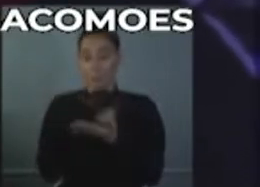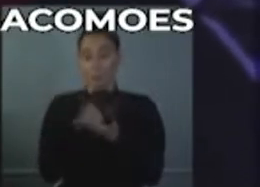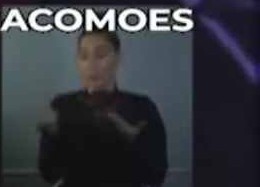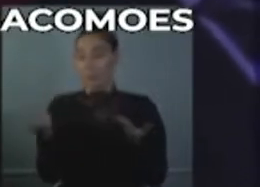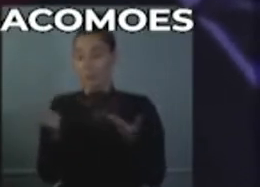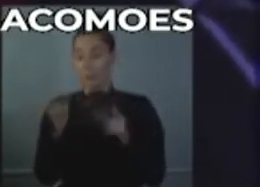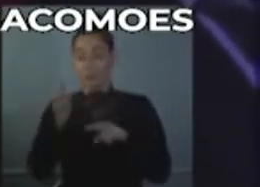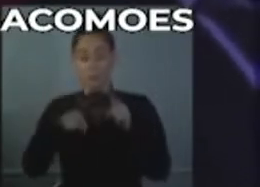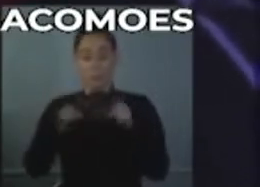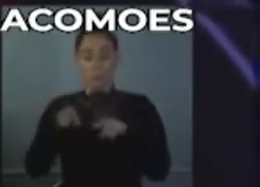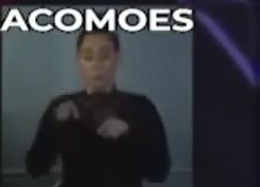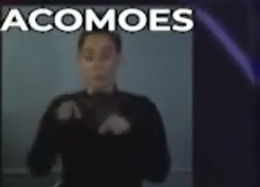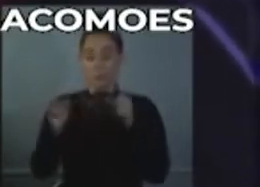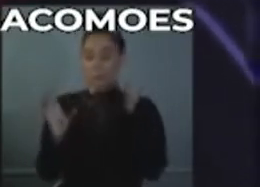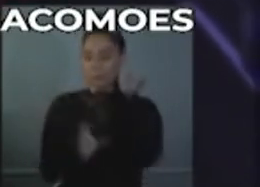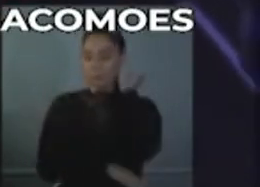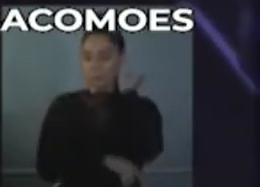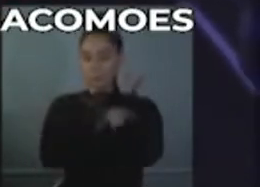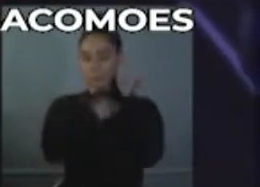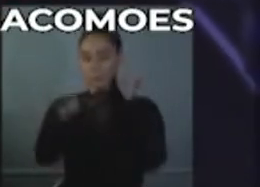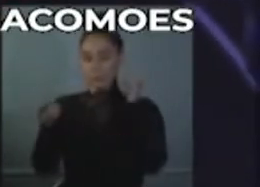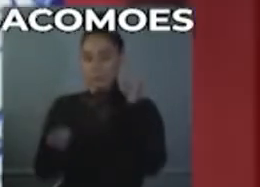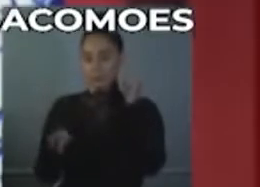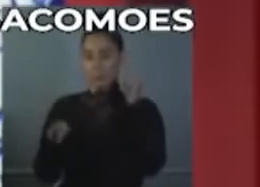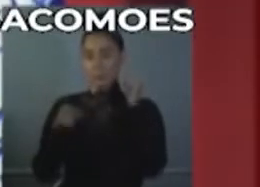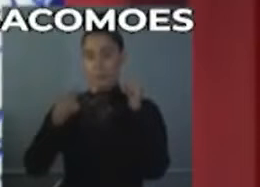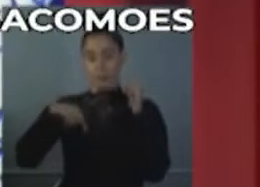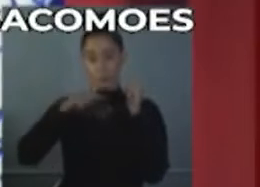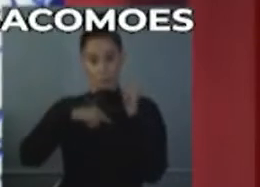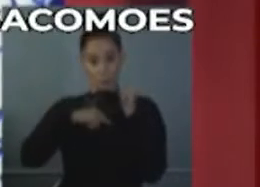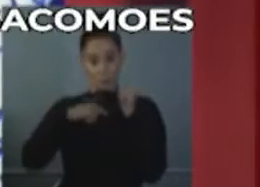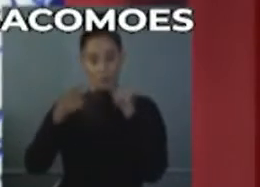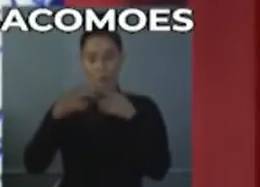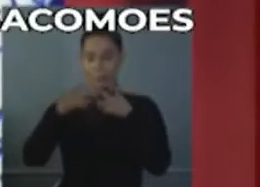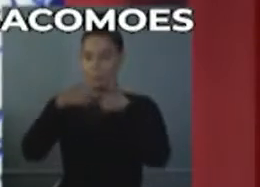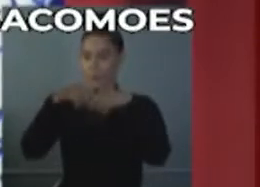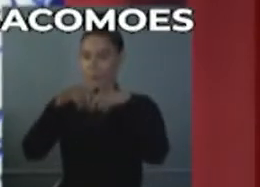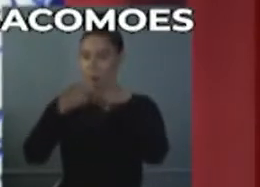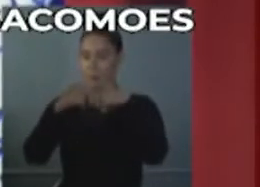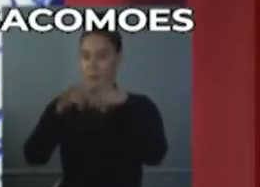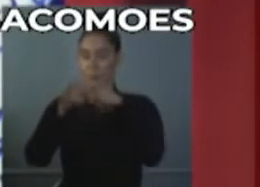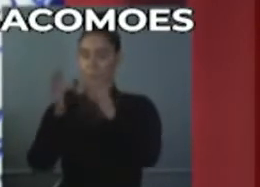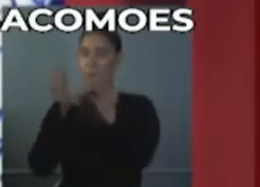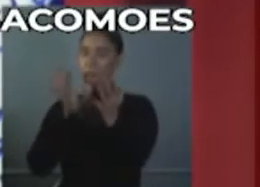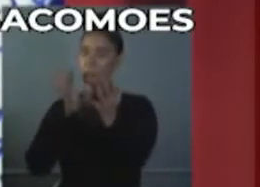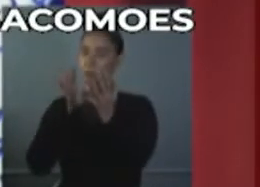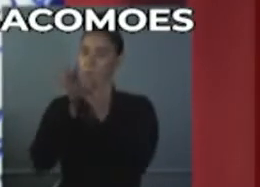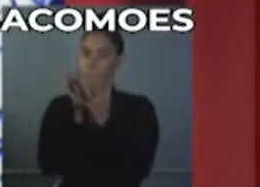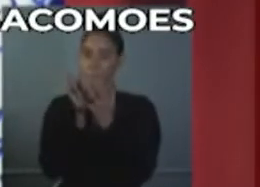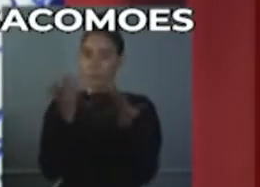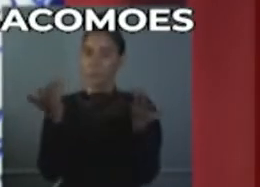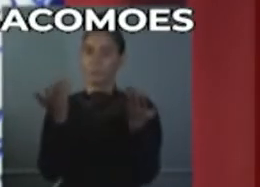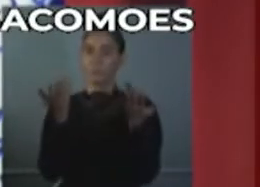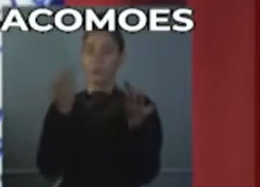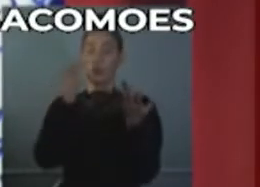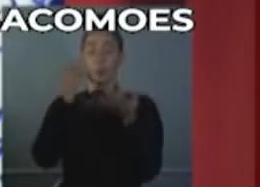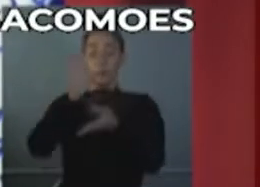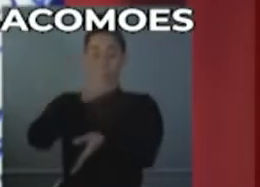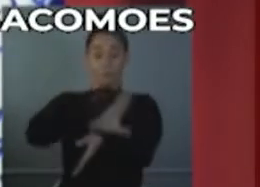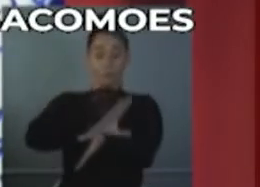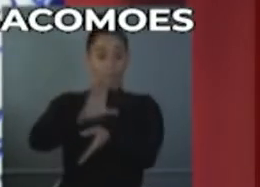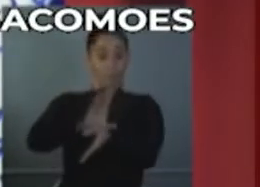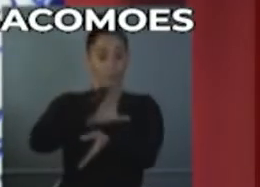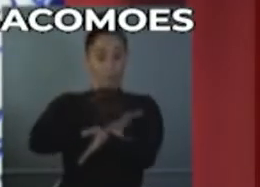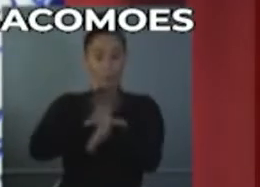cosechas. También hemos estado frente a las máquinas de las industrias y frente a la cámara de la computadora